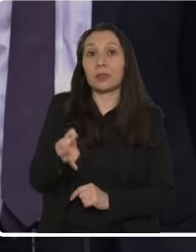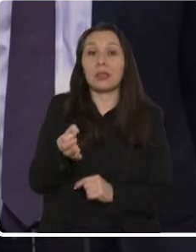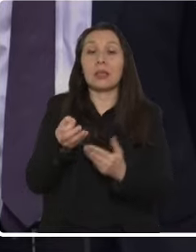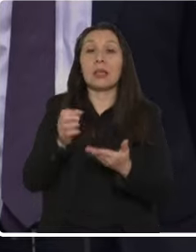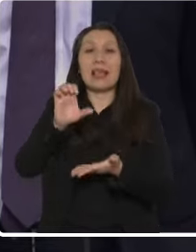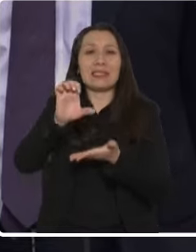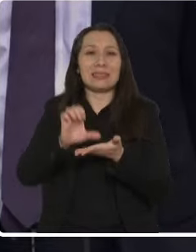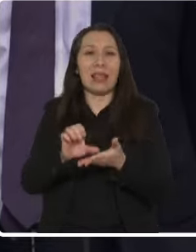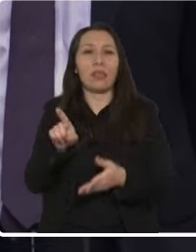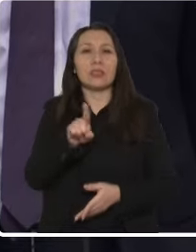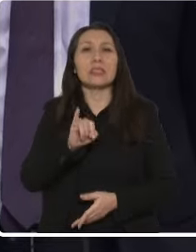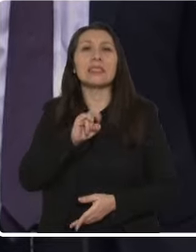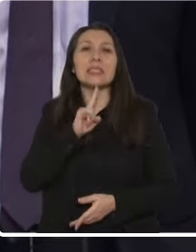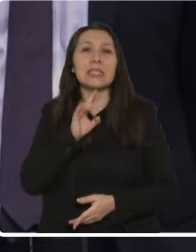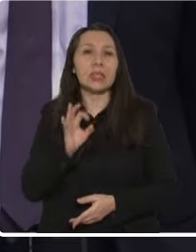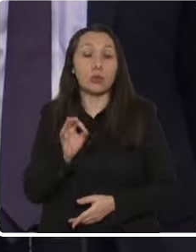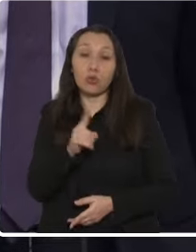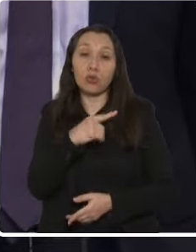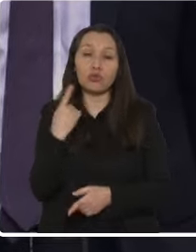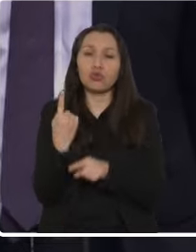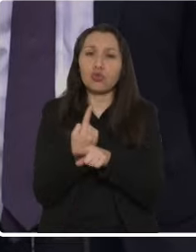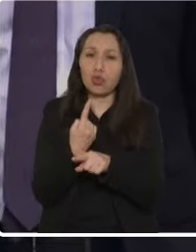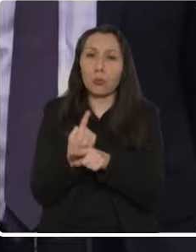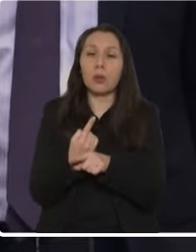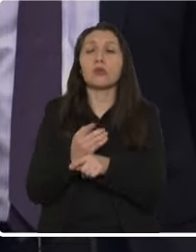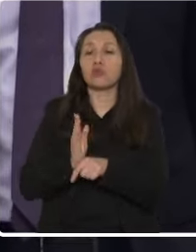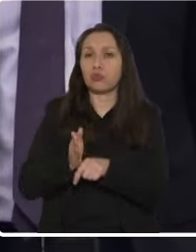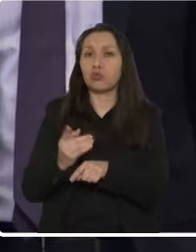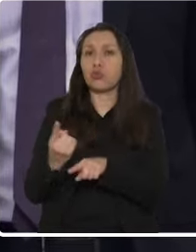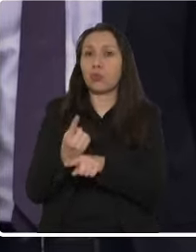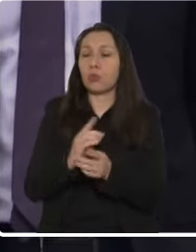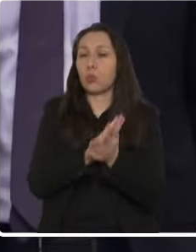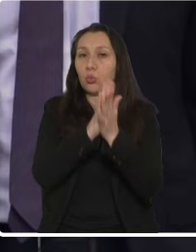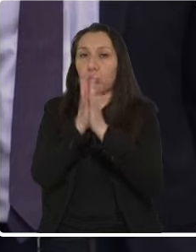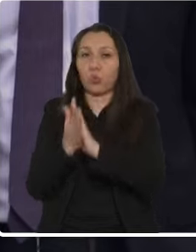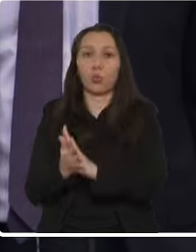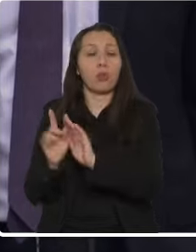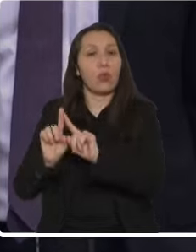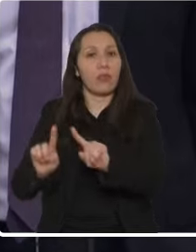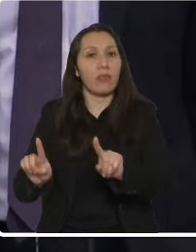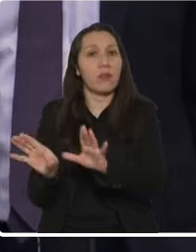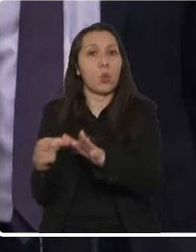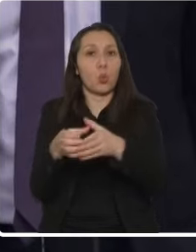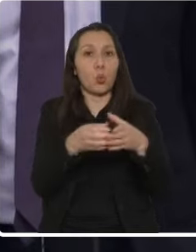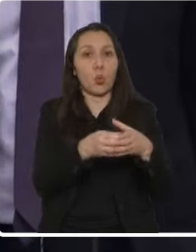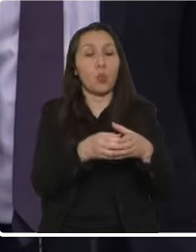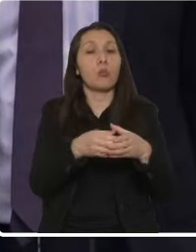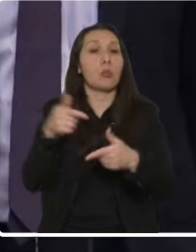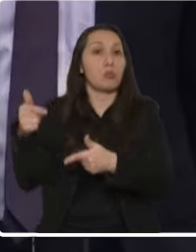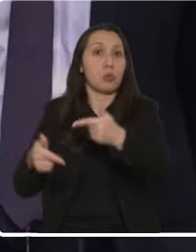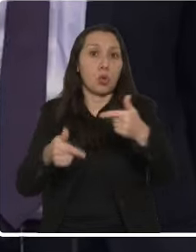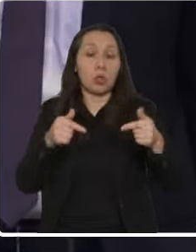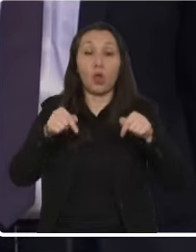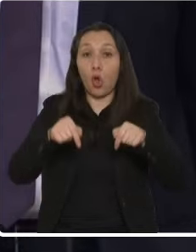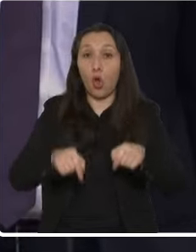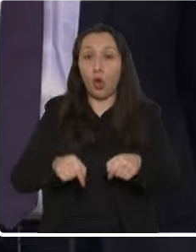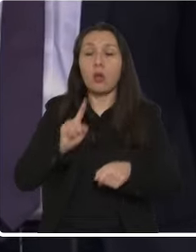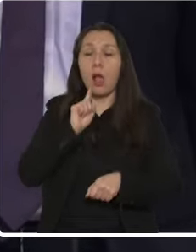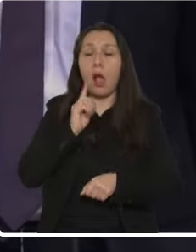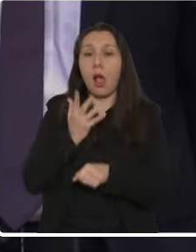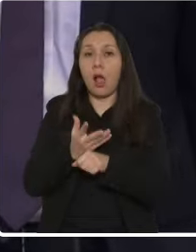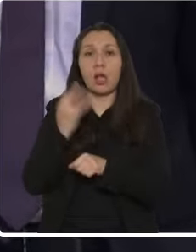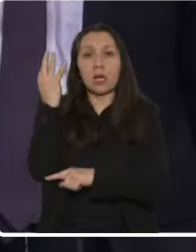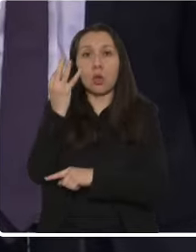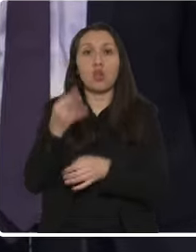sitio. Nosotros hemos estado conversando y vamos a seguir conversando con todos los distintos grupos y bancadas. De hecho, hoy día hay una reunión